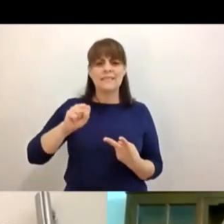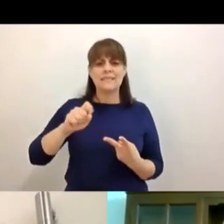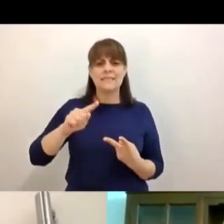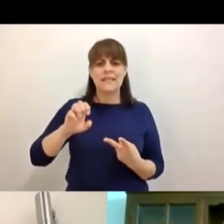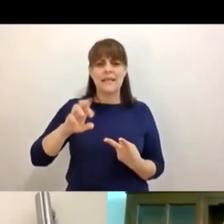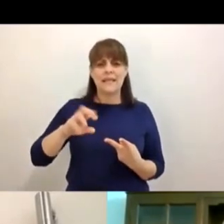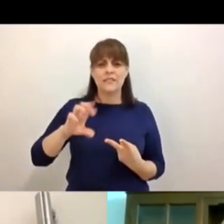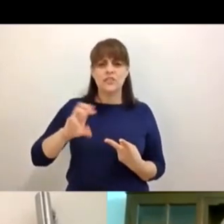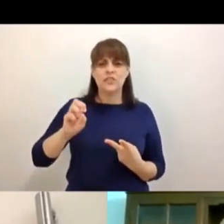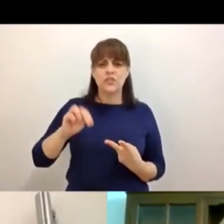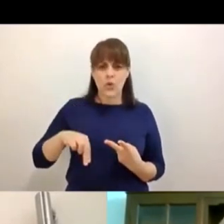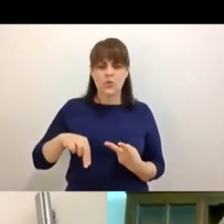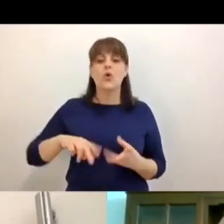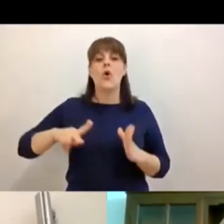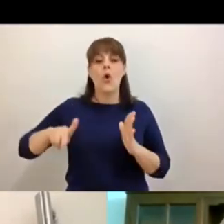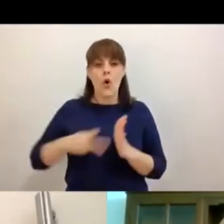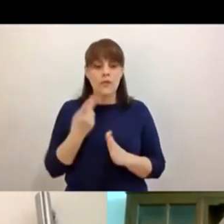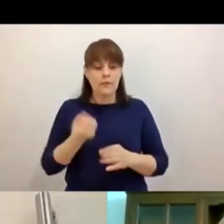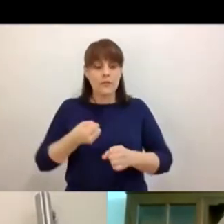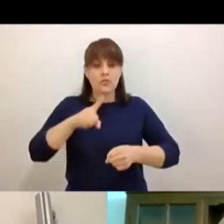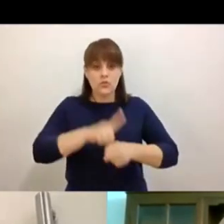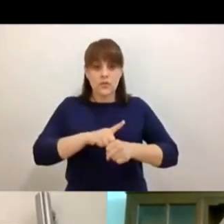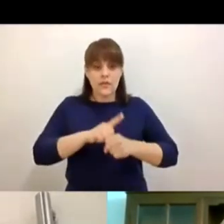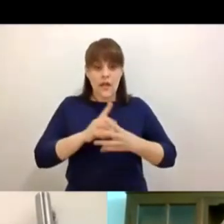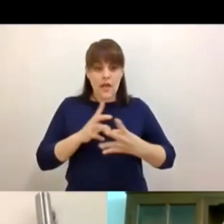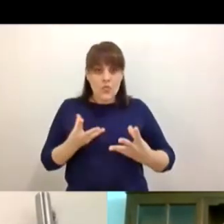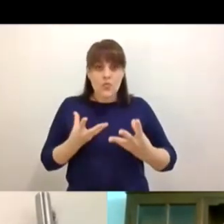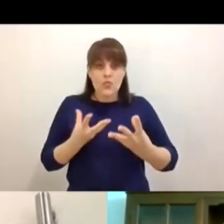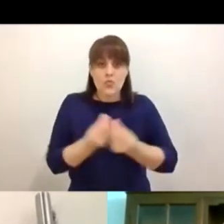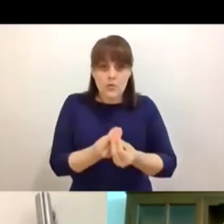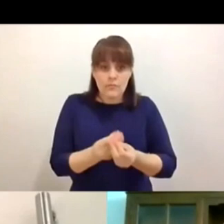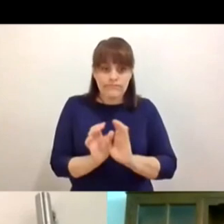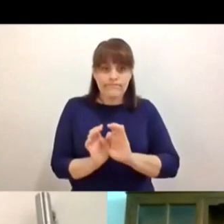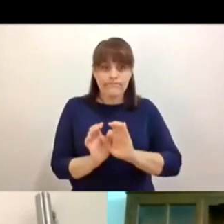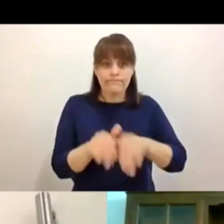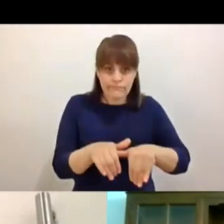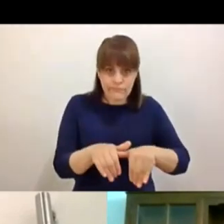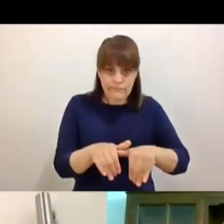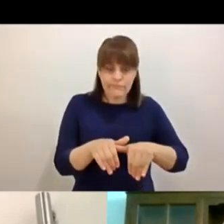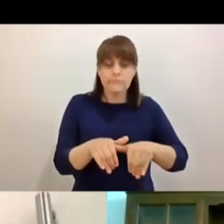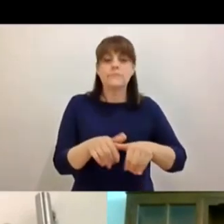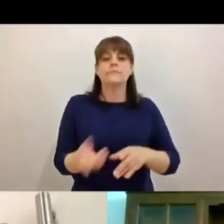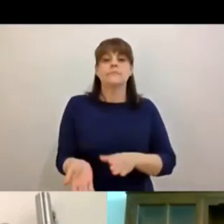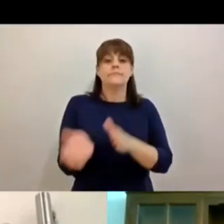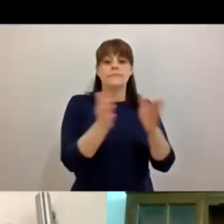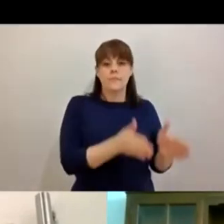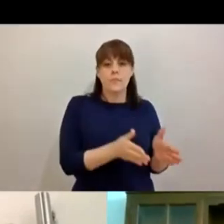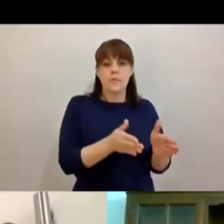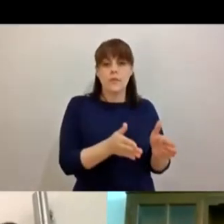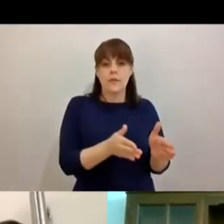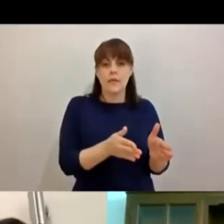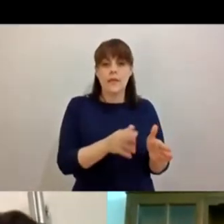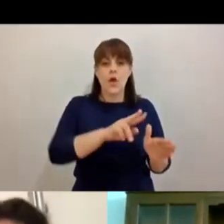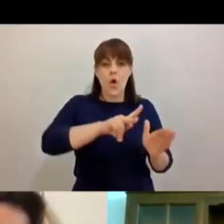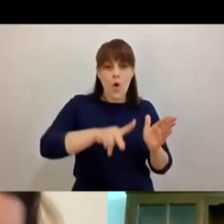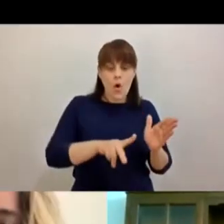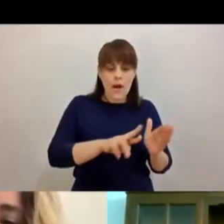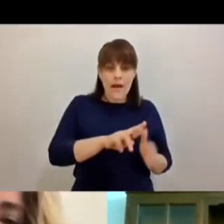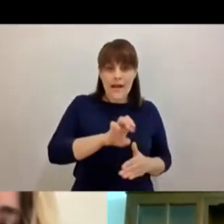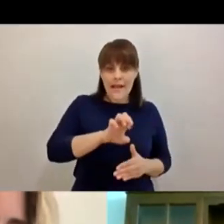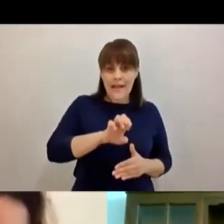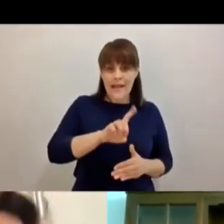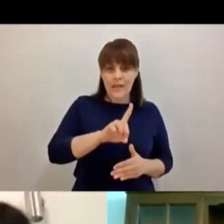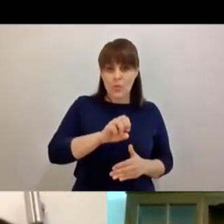pertenece a la sociedad, le pertenece a la familia. Entonces hay que trabajar en la reinserción. Y el último punto, pues tiene que ver con la reeducación. También